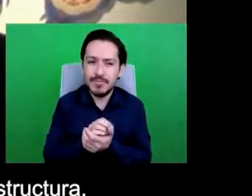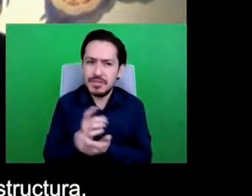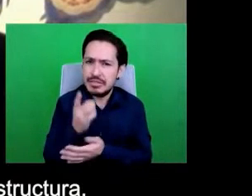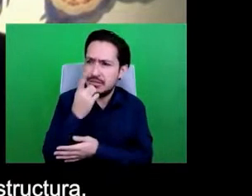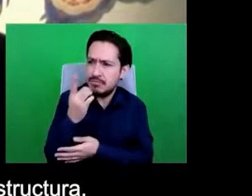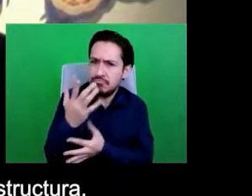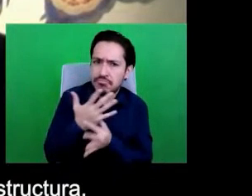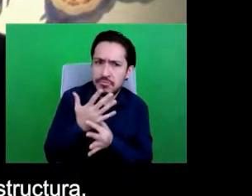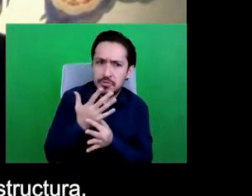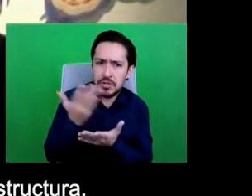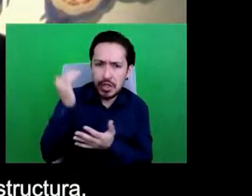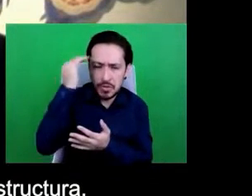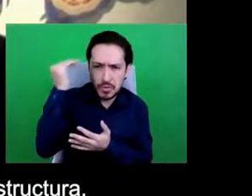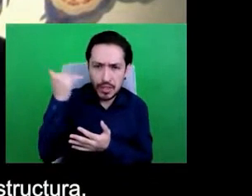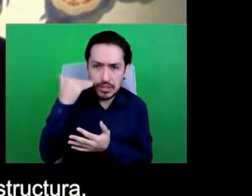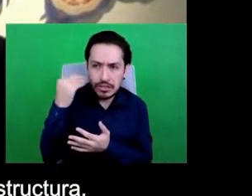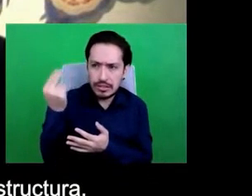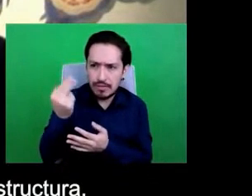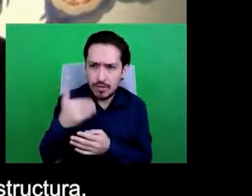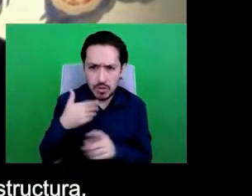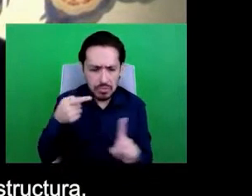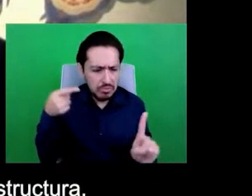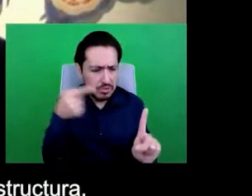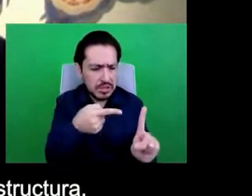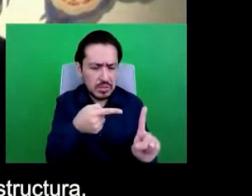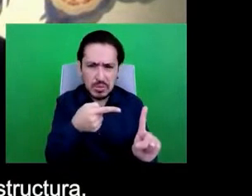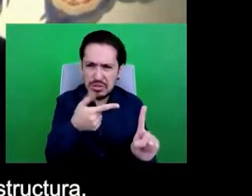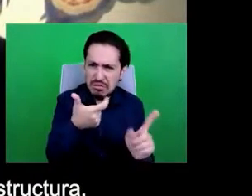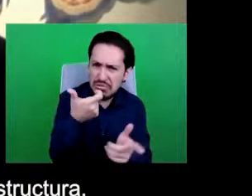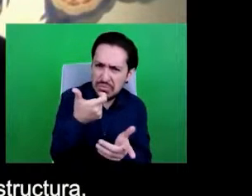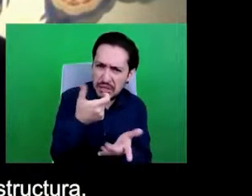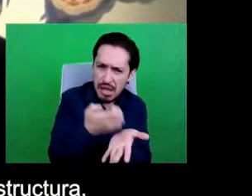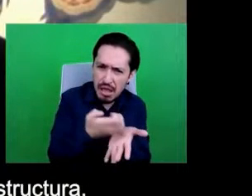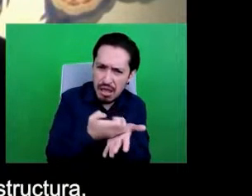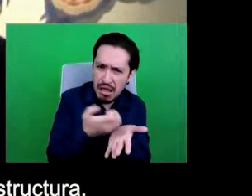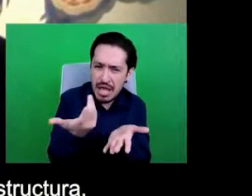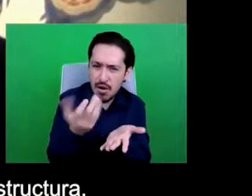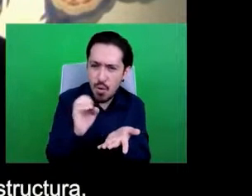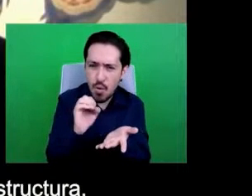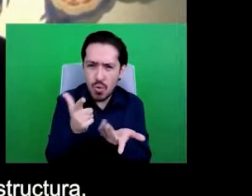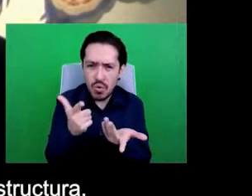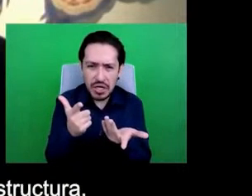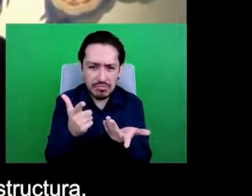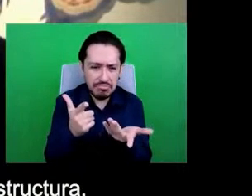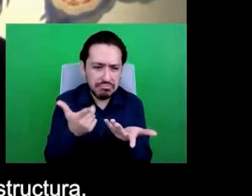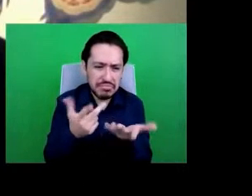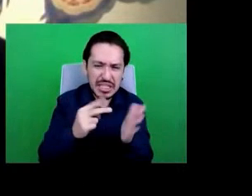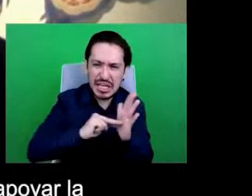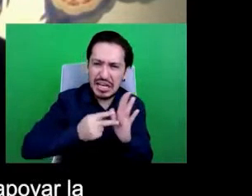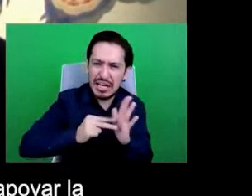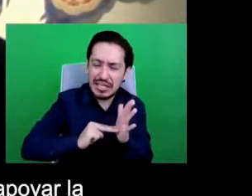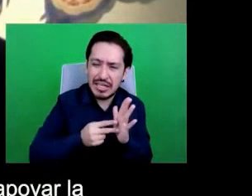más bien enfocarse en finanzas o en la infraestructura, pero el gobierno